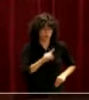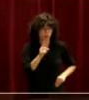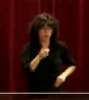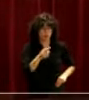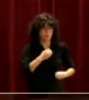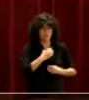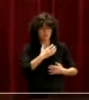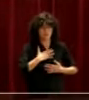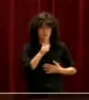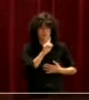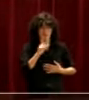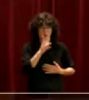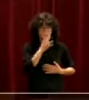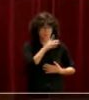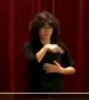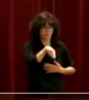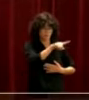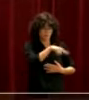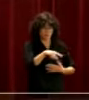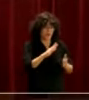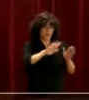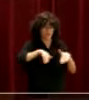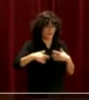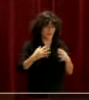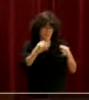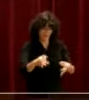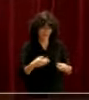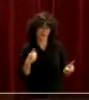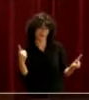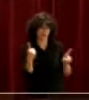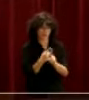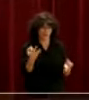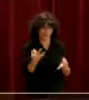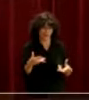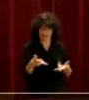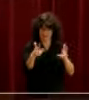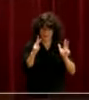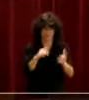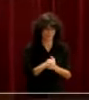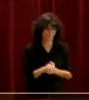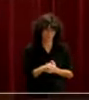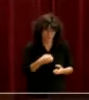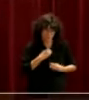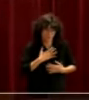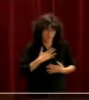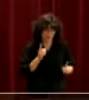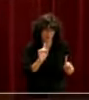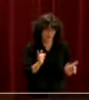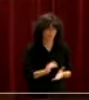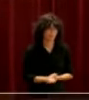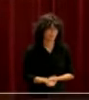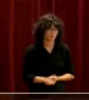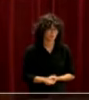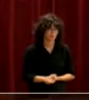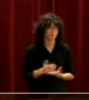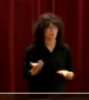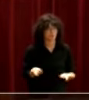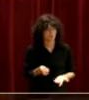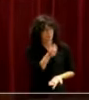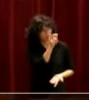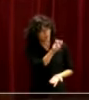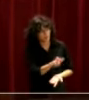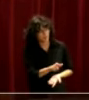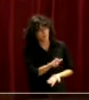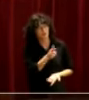no es una sorpresa para nosotros. Y vamos a ver, señor Pitaluga del PSOE,